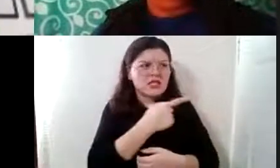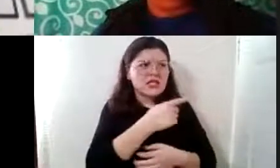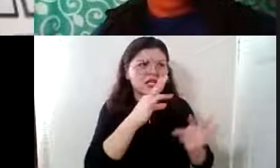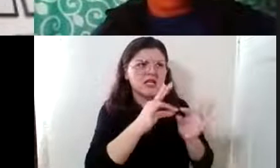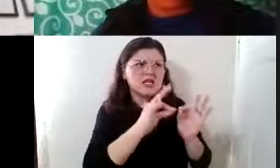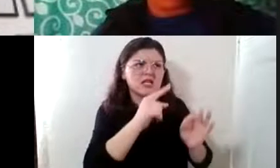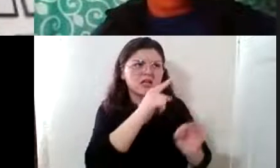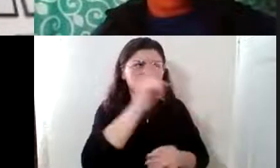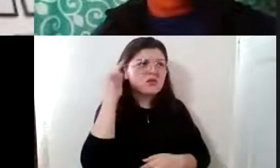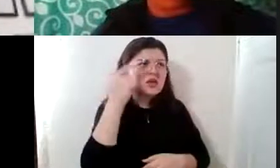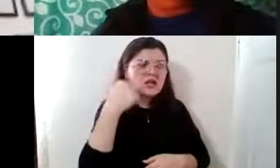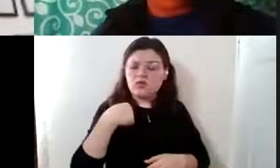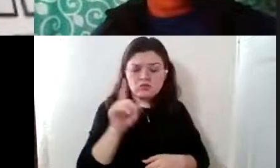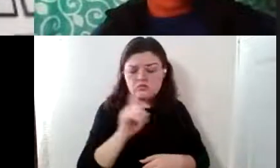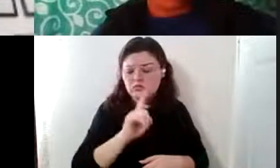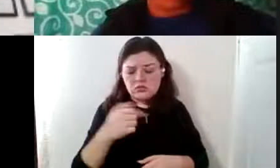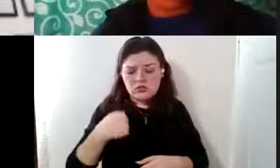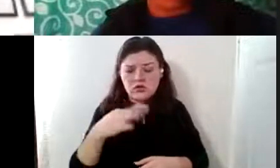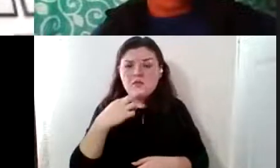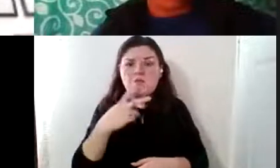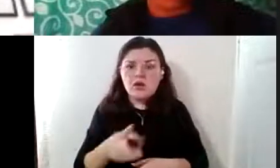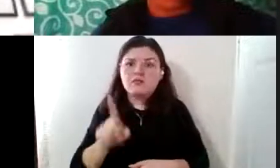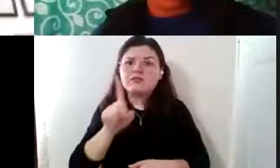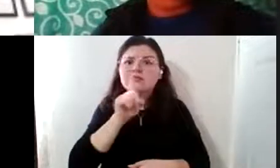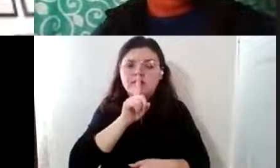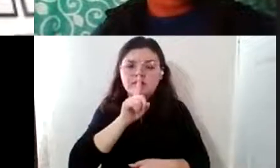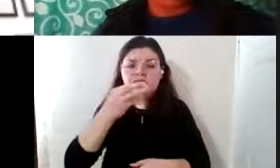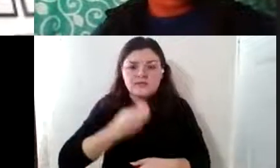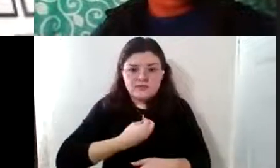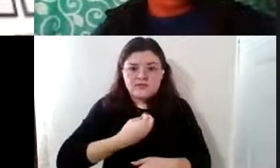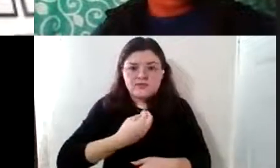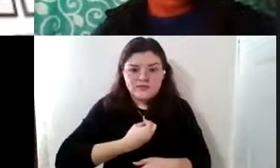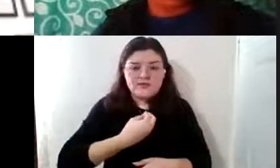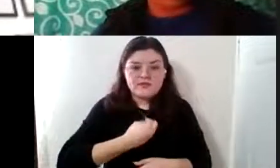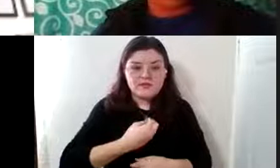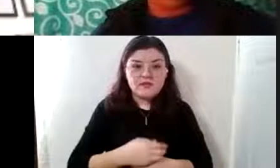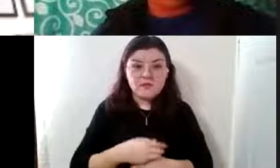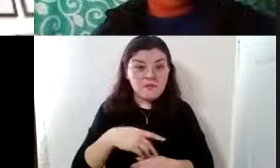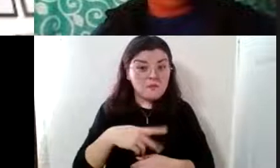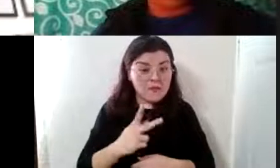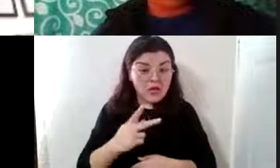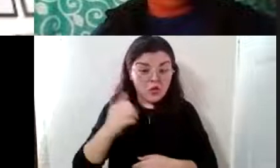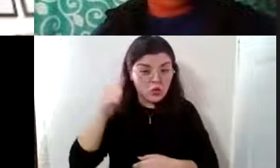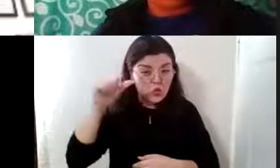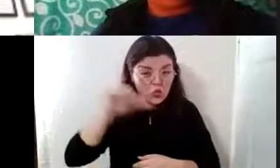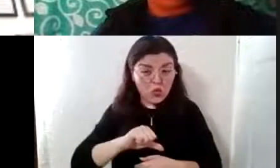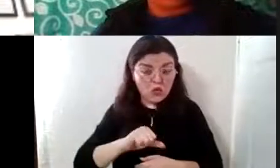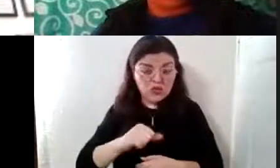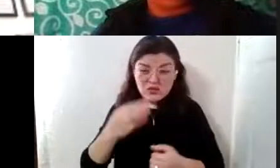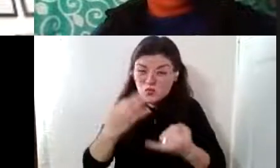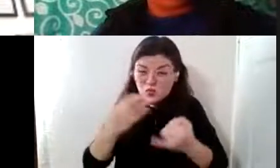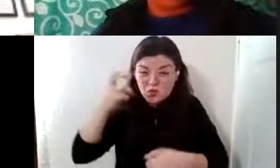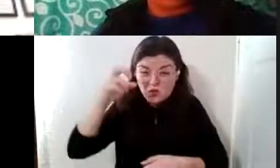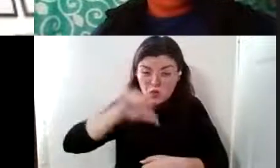su culpa, así que mejor se callaba y aguantaba. Pero hoy, justo hoy, cuando su